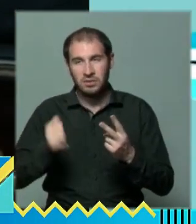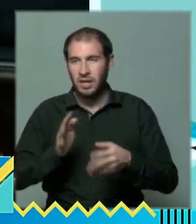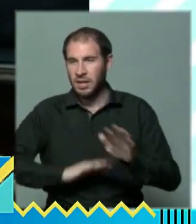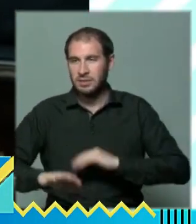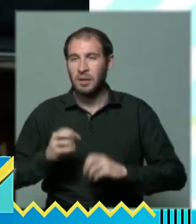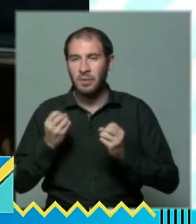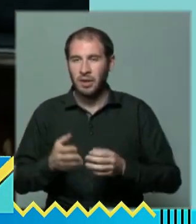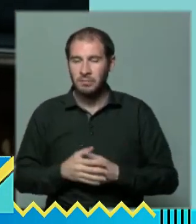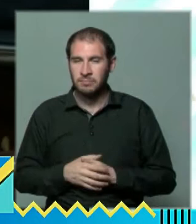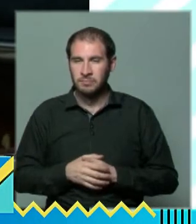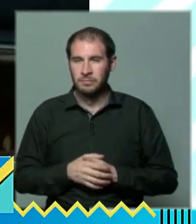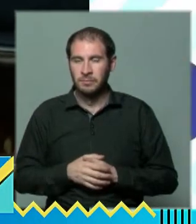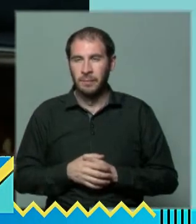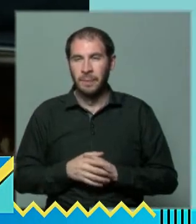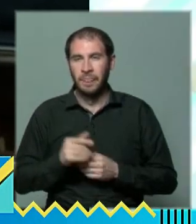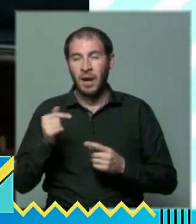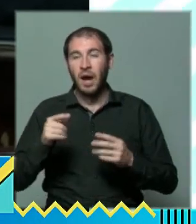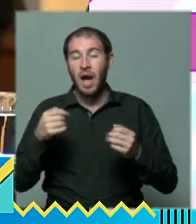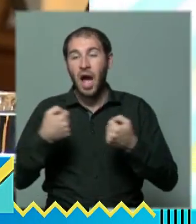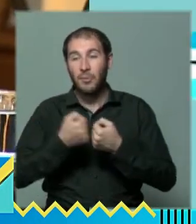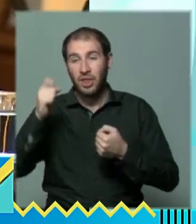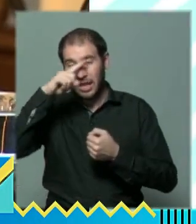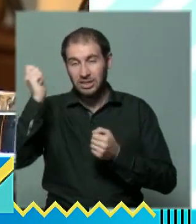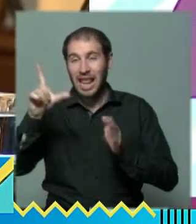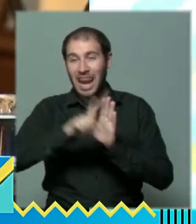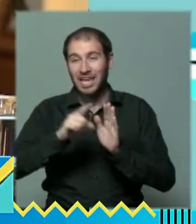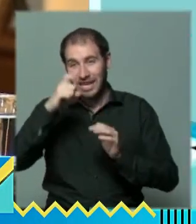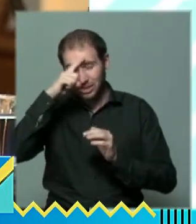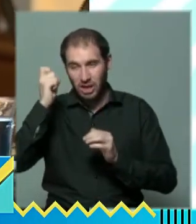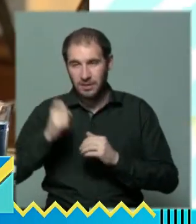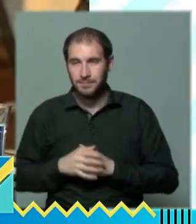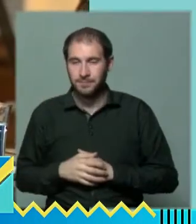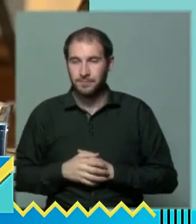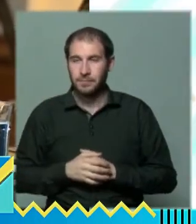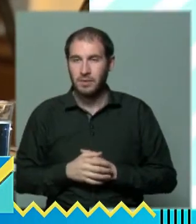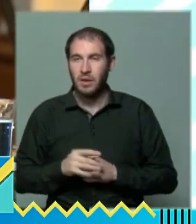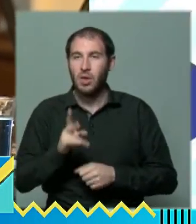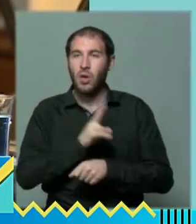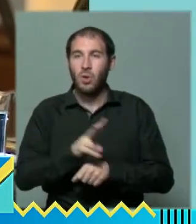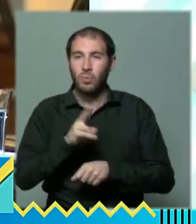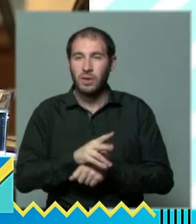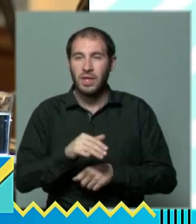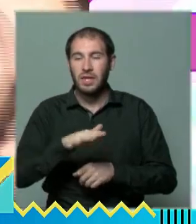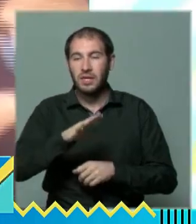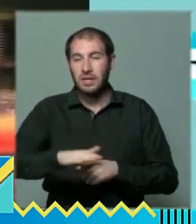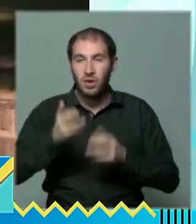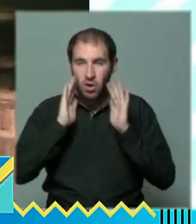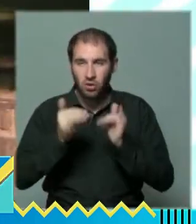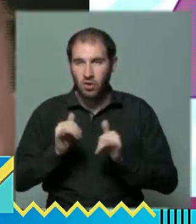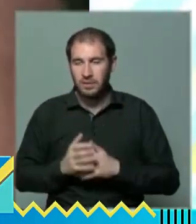hacerla, porque convenciones internacionales y leyes nacionales para resguardar a las niñas, niños y